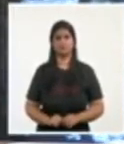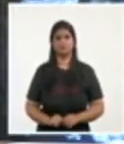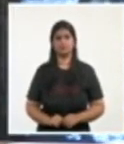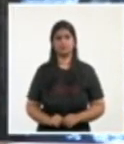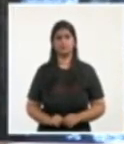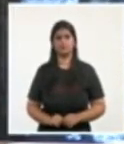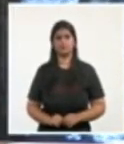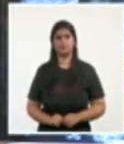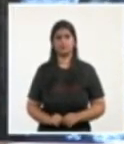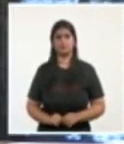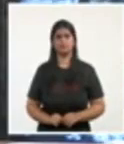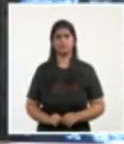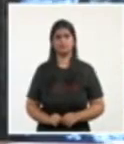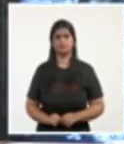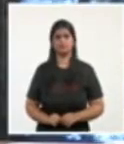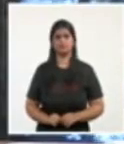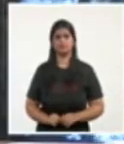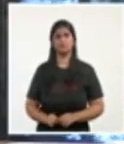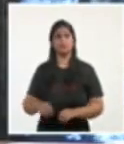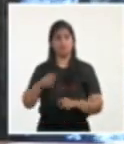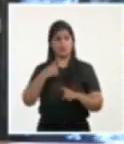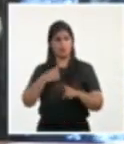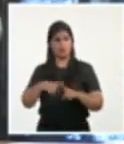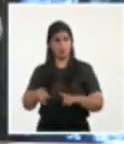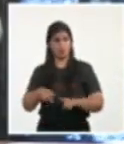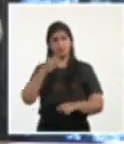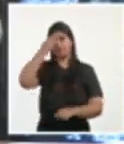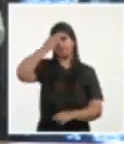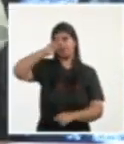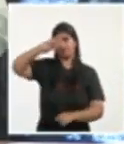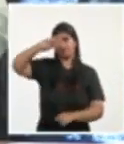servicios. También hemos tenido que enfrentar déficit de medicamentos.